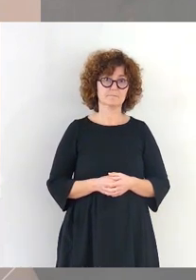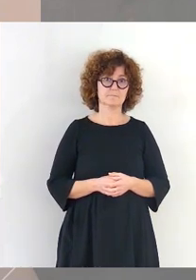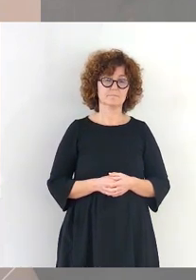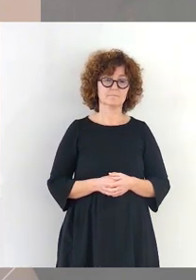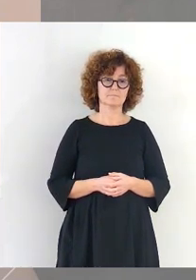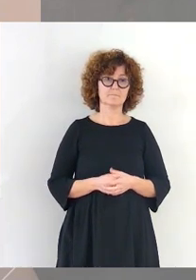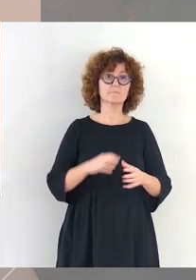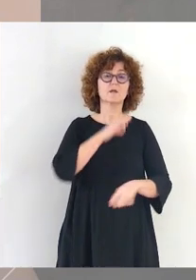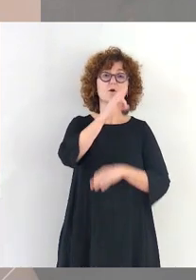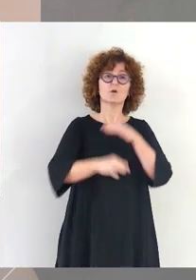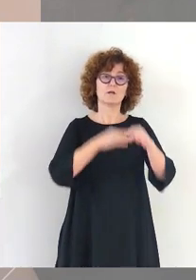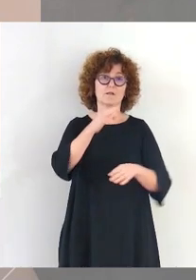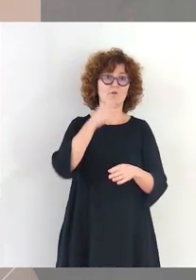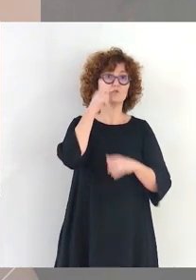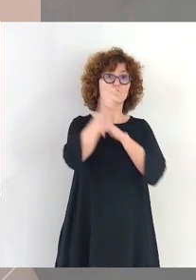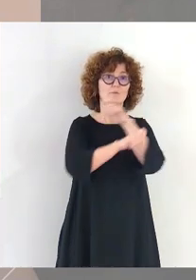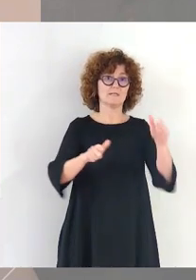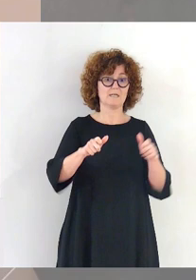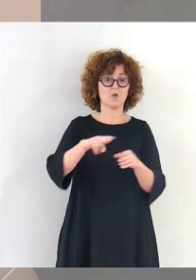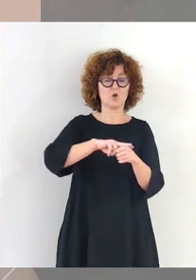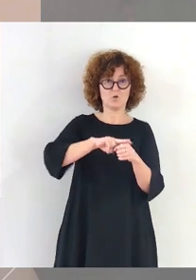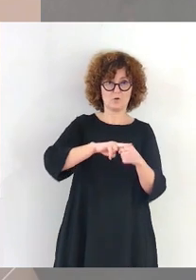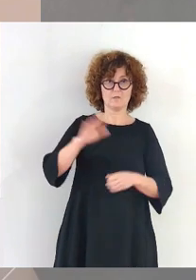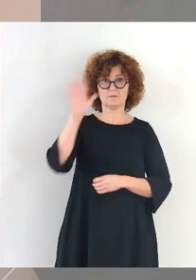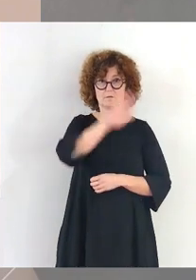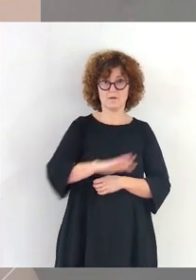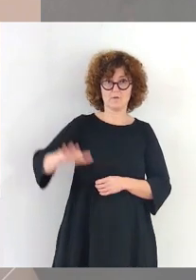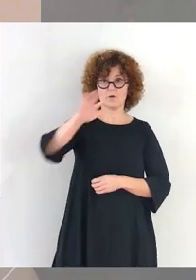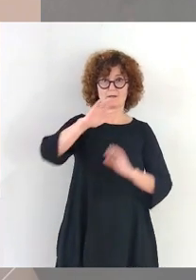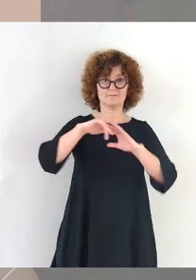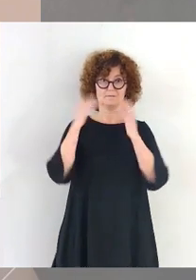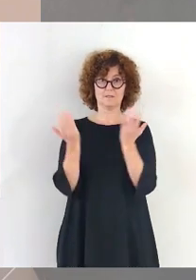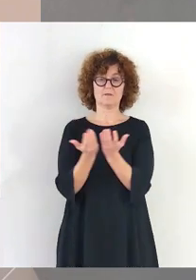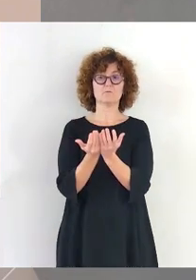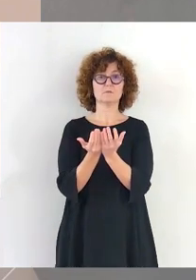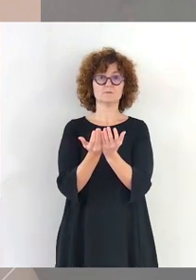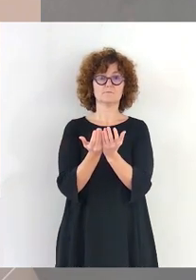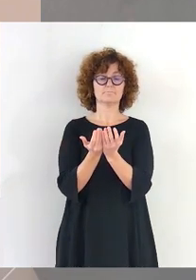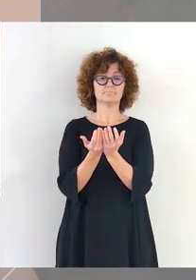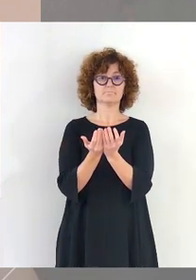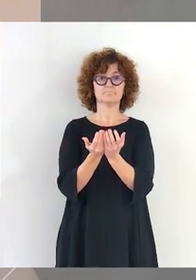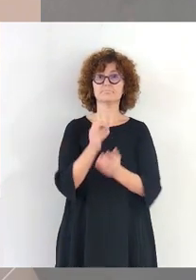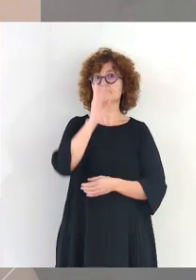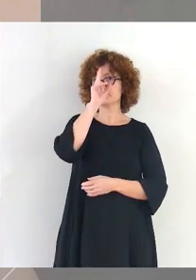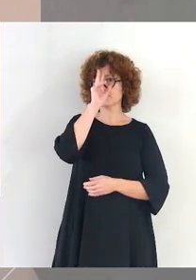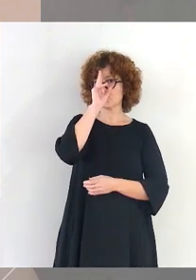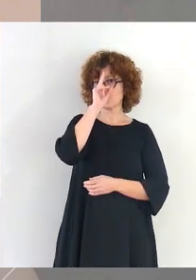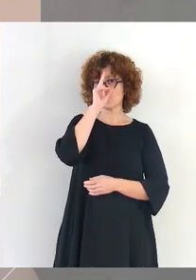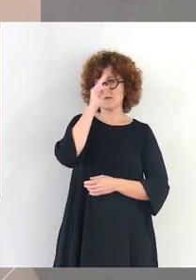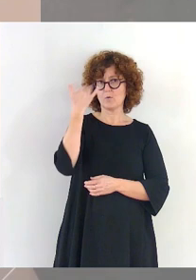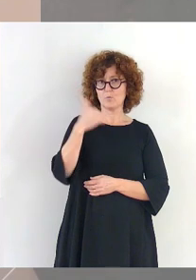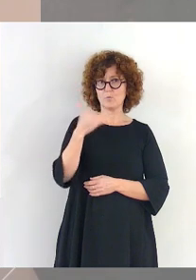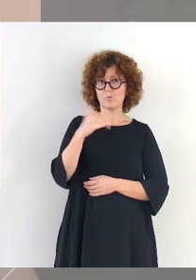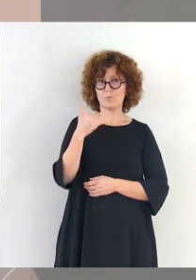humanitarias locales nacionales e internacionales nos preocupa seriamente la magnitud